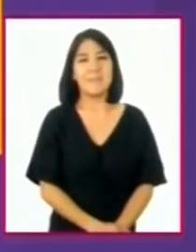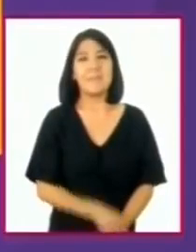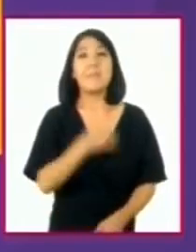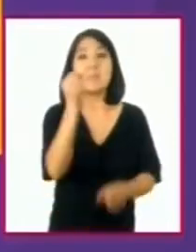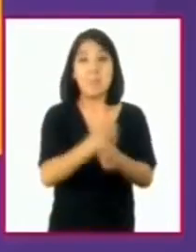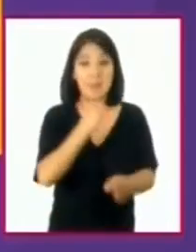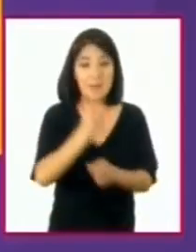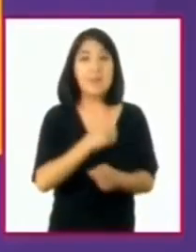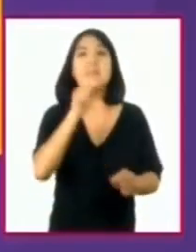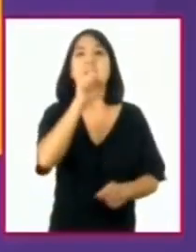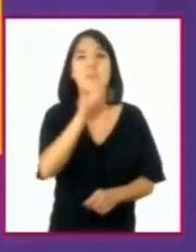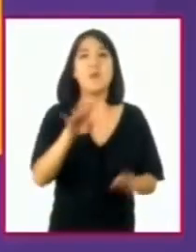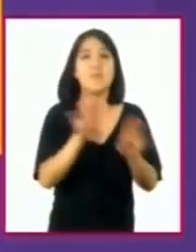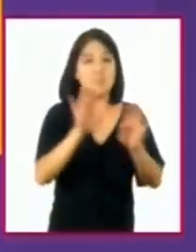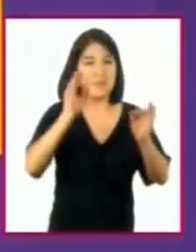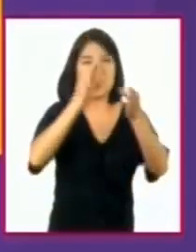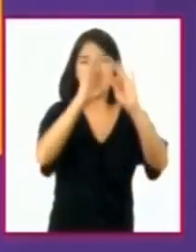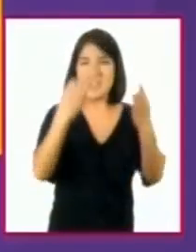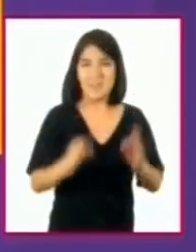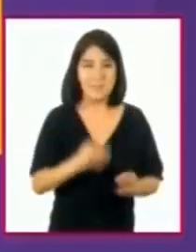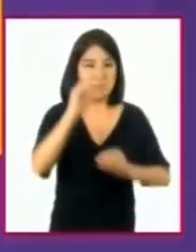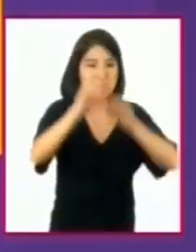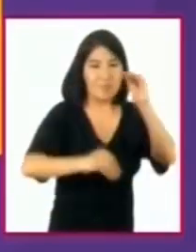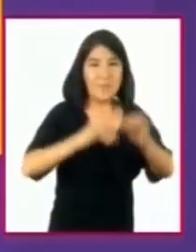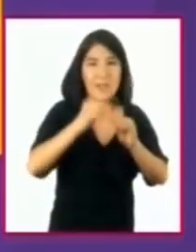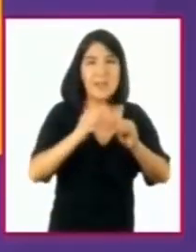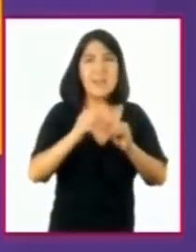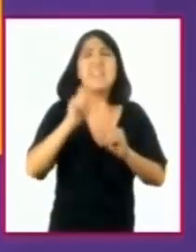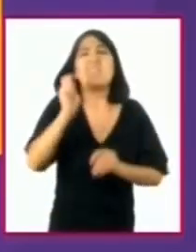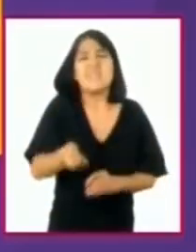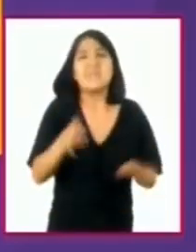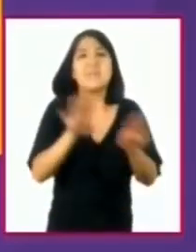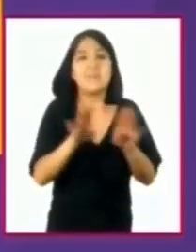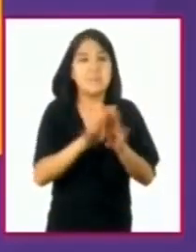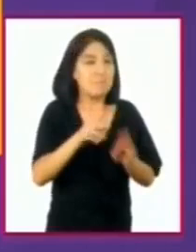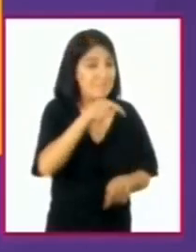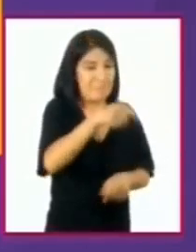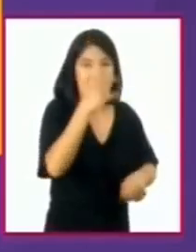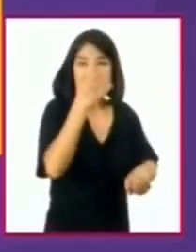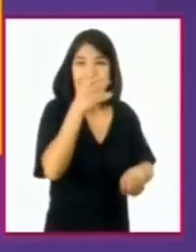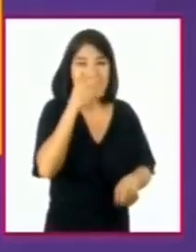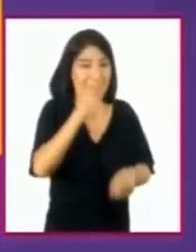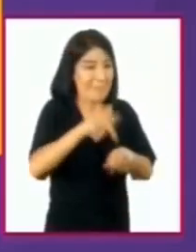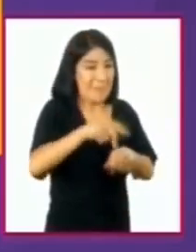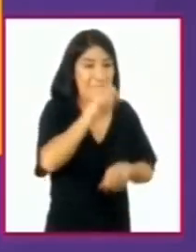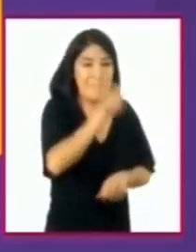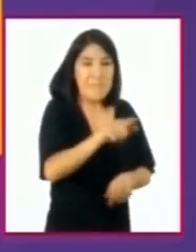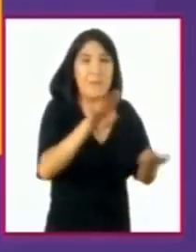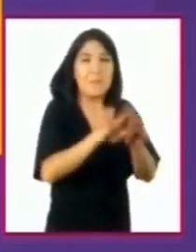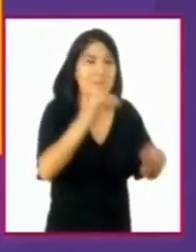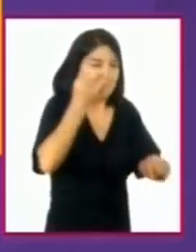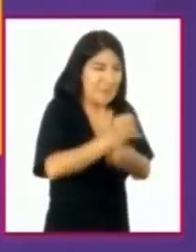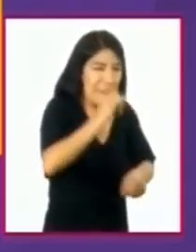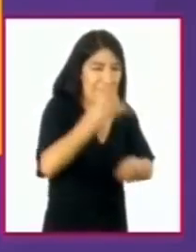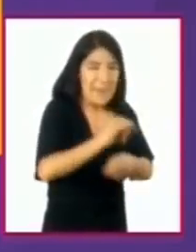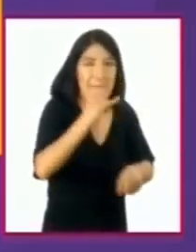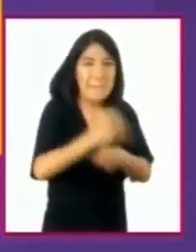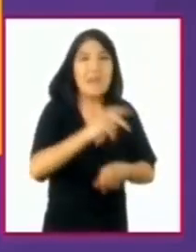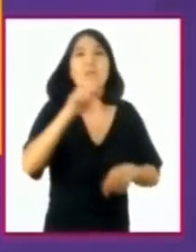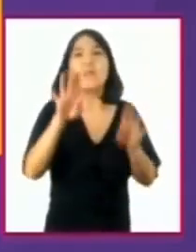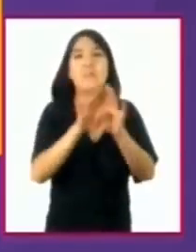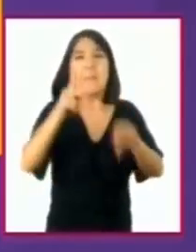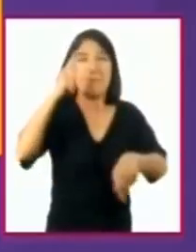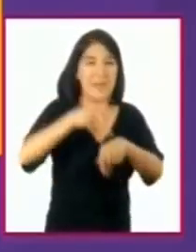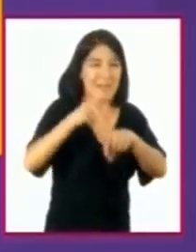Practicaron la escultura monolítica, es decir, trabajar en una sola piedra. Enormes trozos de roca